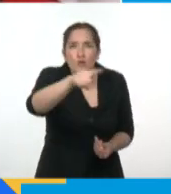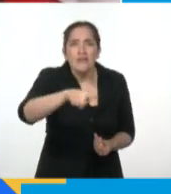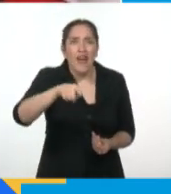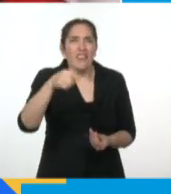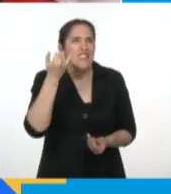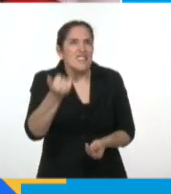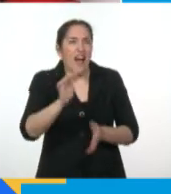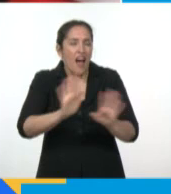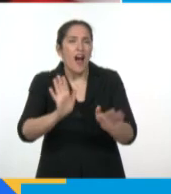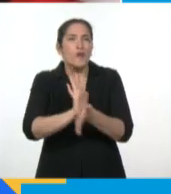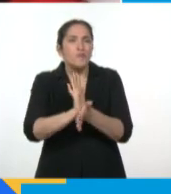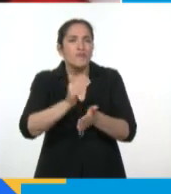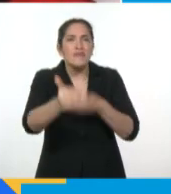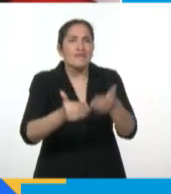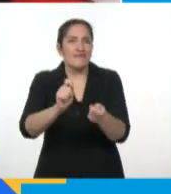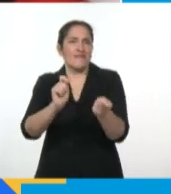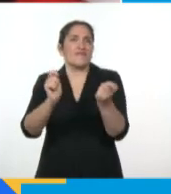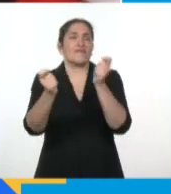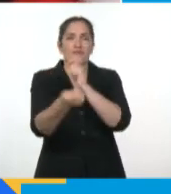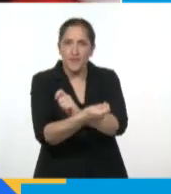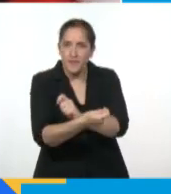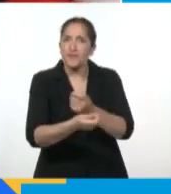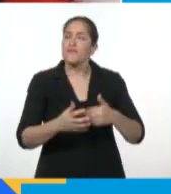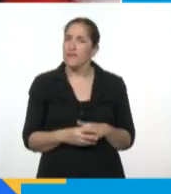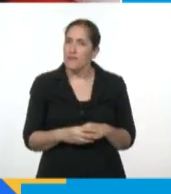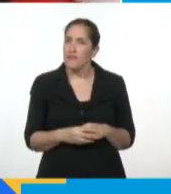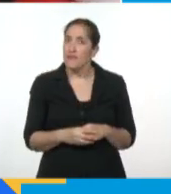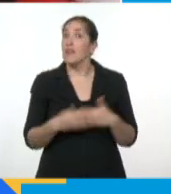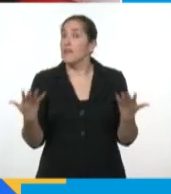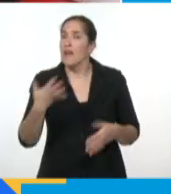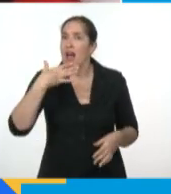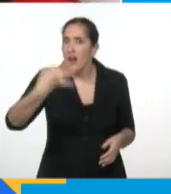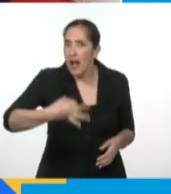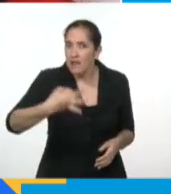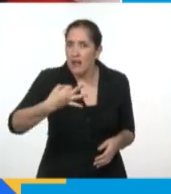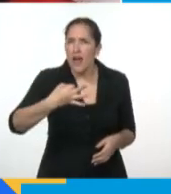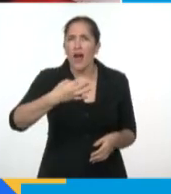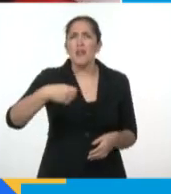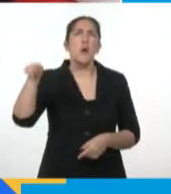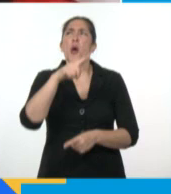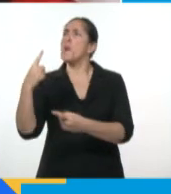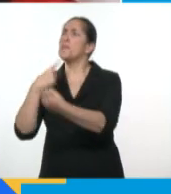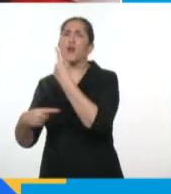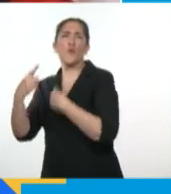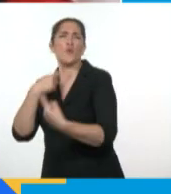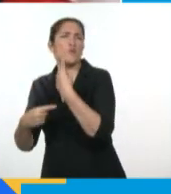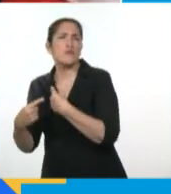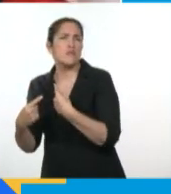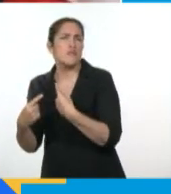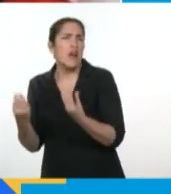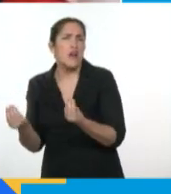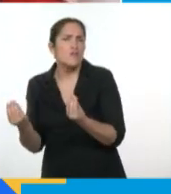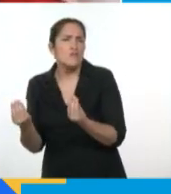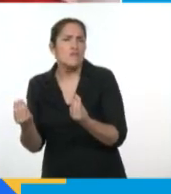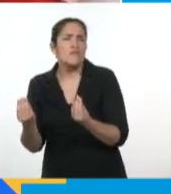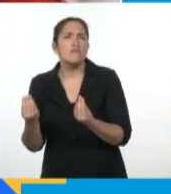están haciendo. La verdad es que cuando nos preguntan por dónde han